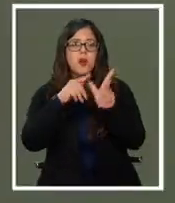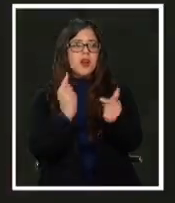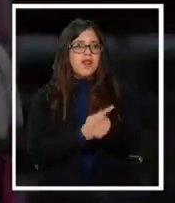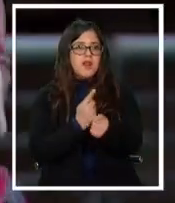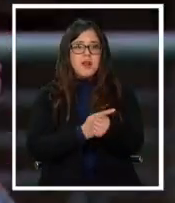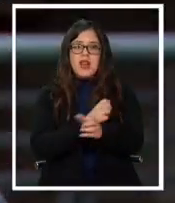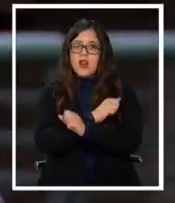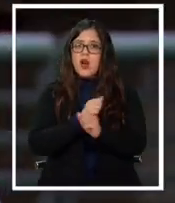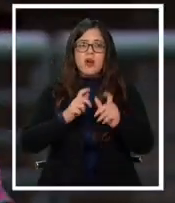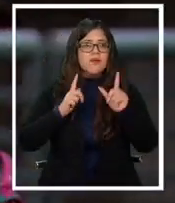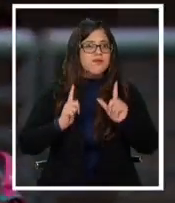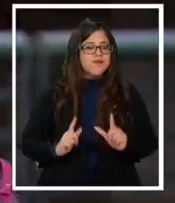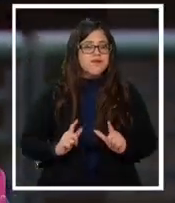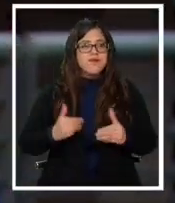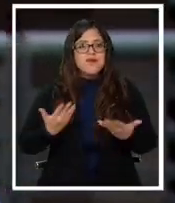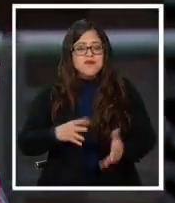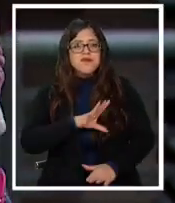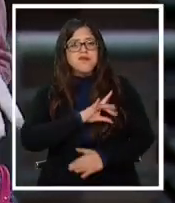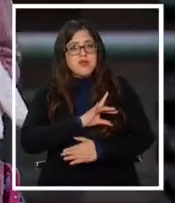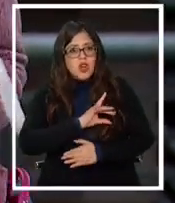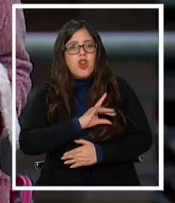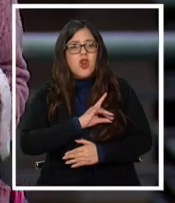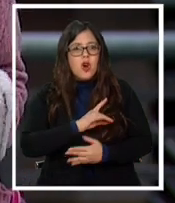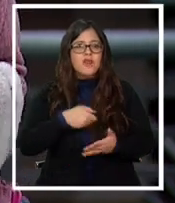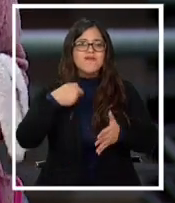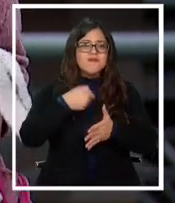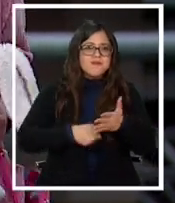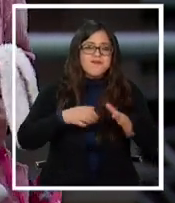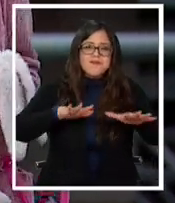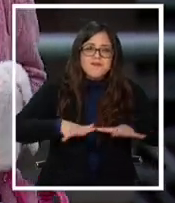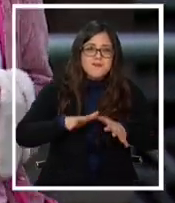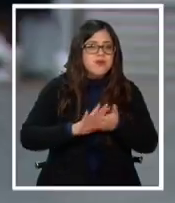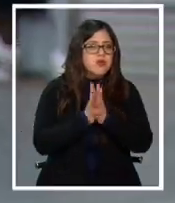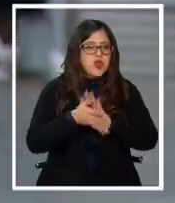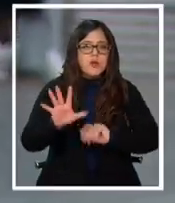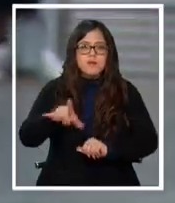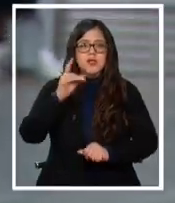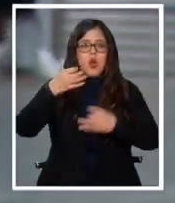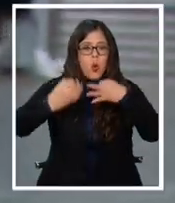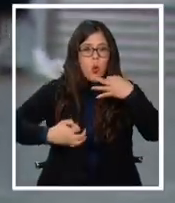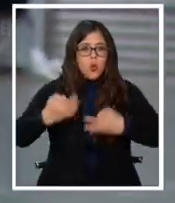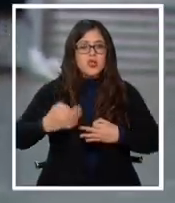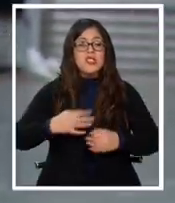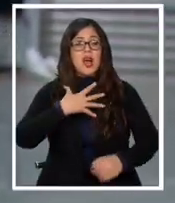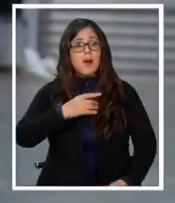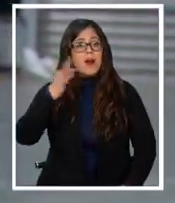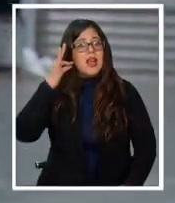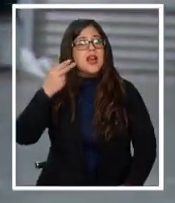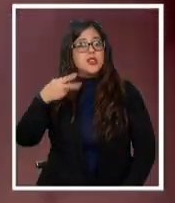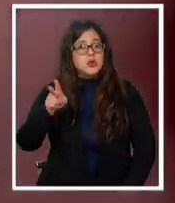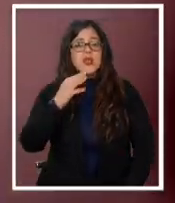ha descansado y que, pese al dolor, ha hecho todo para encontrar justicia, no solo para su hija,